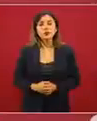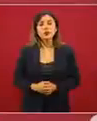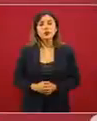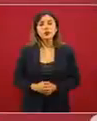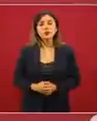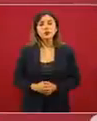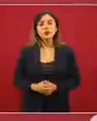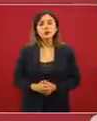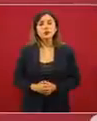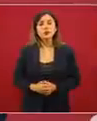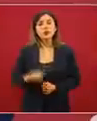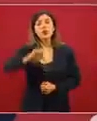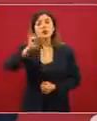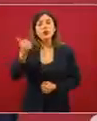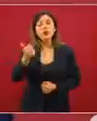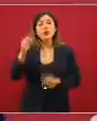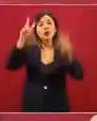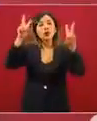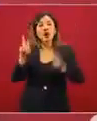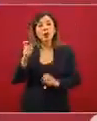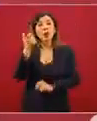a el peso,